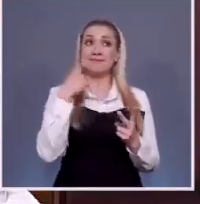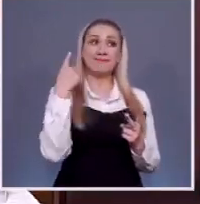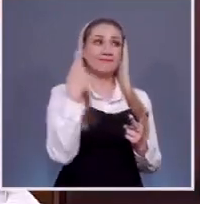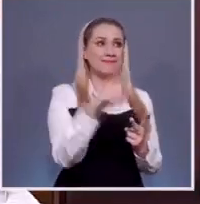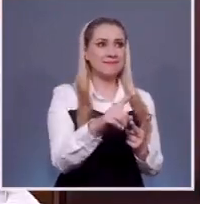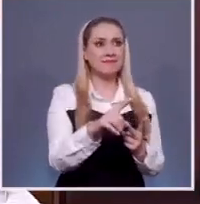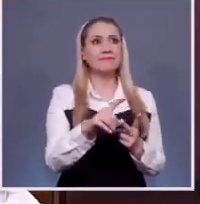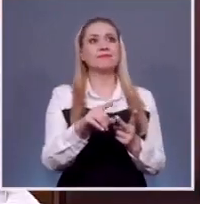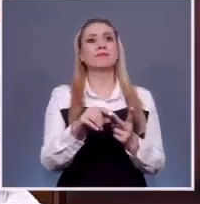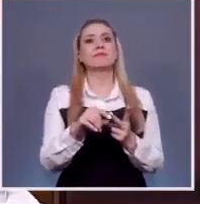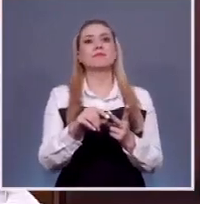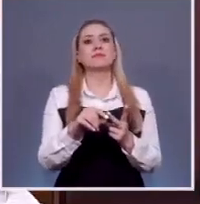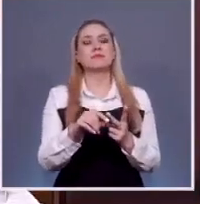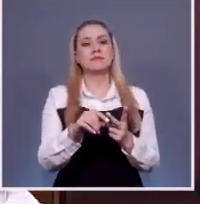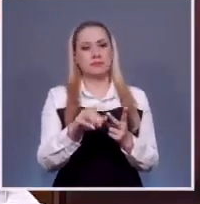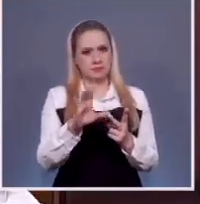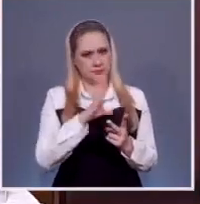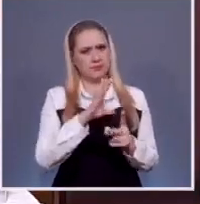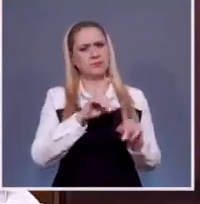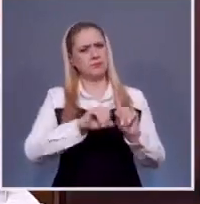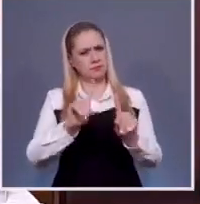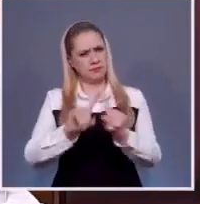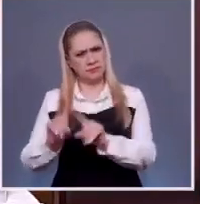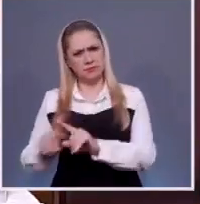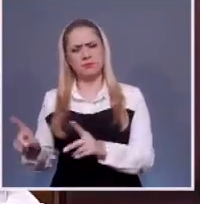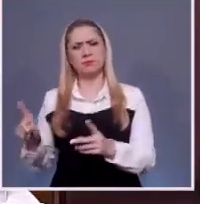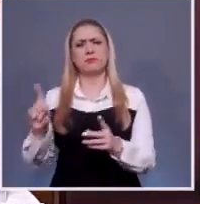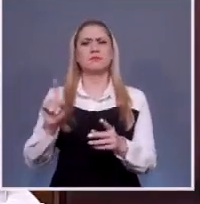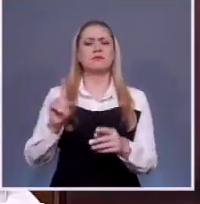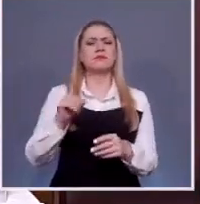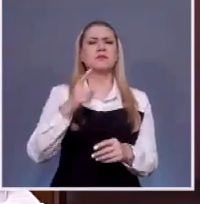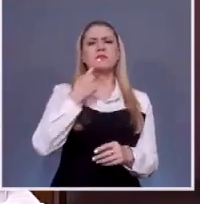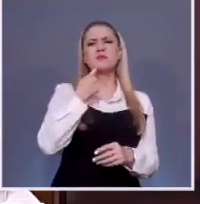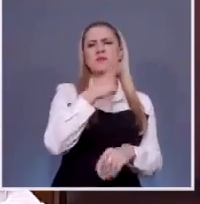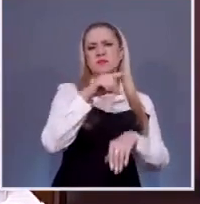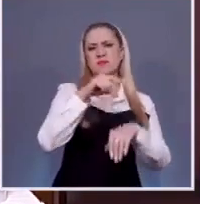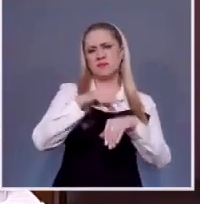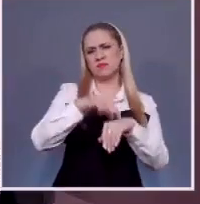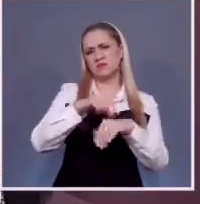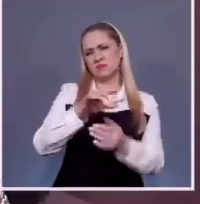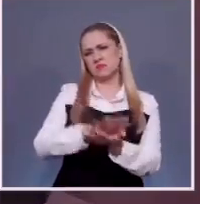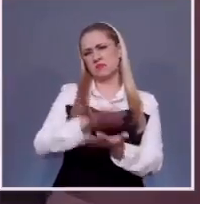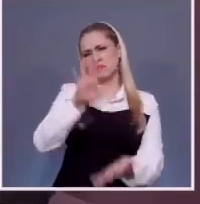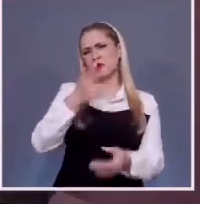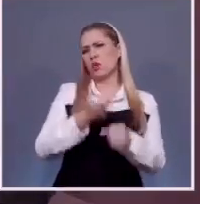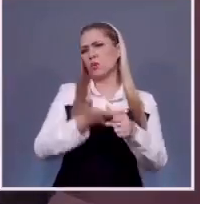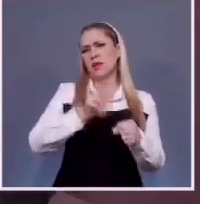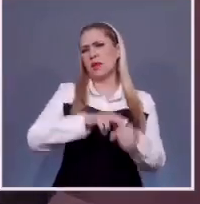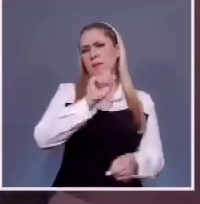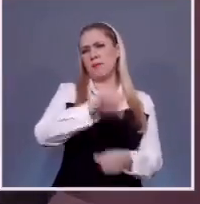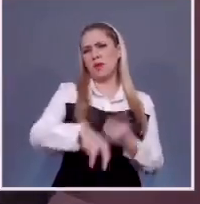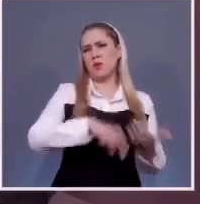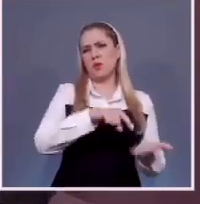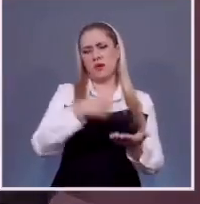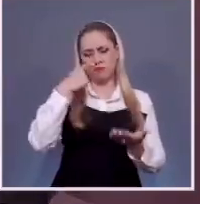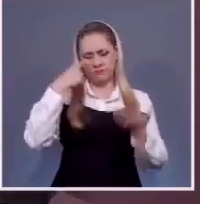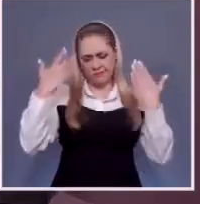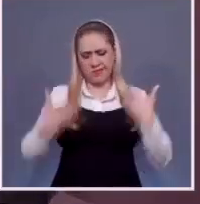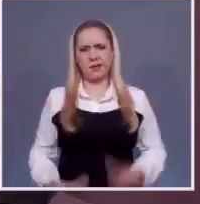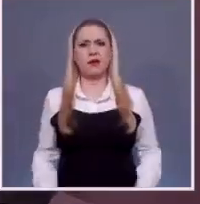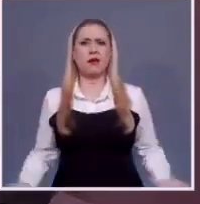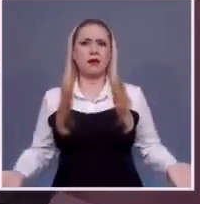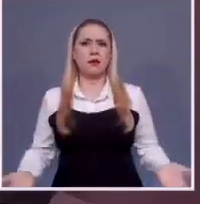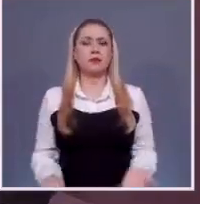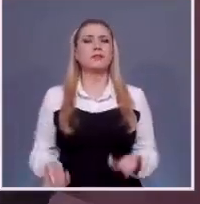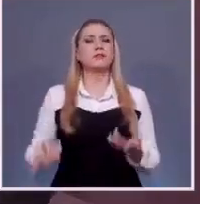hay varios medios, ¿no? La queja médica es bastante frecuente, ¿no? Irle a reclamar al hospital por los daños sufridos. También las quejas en